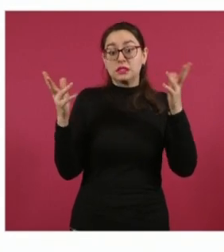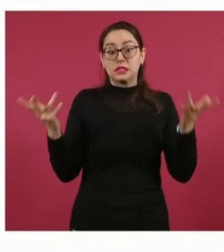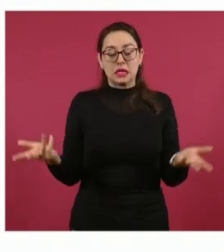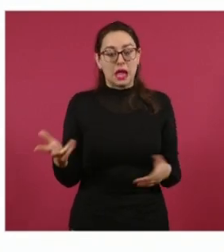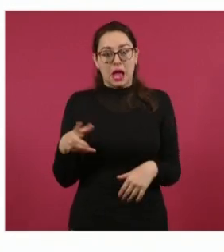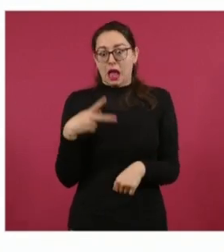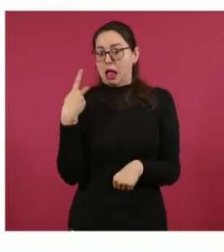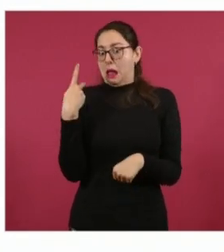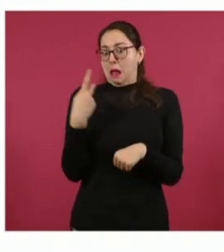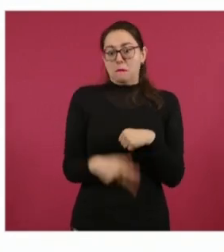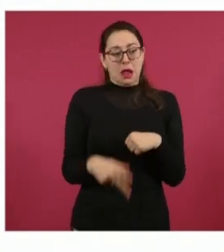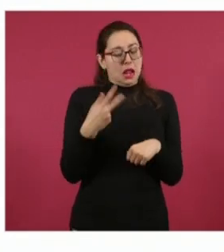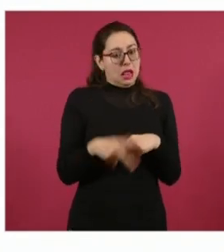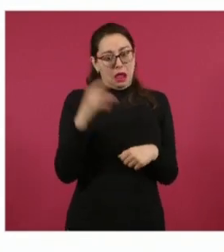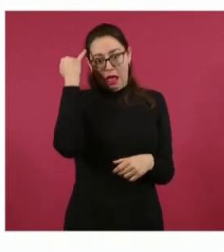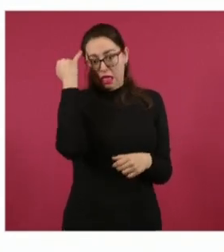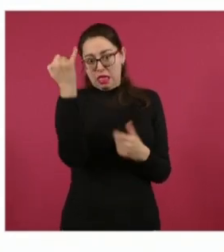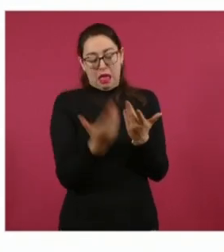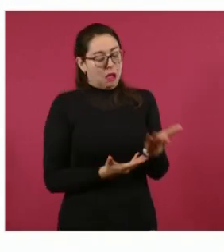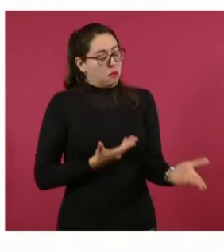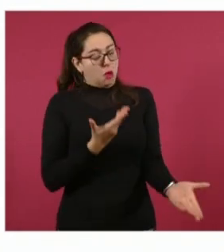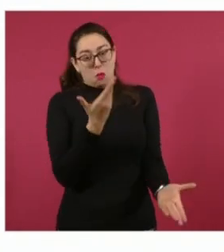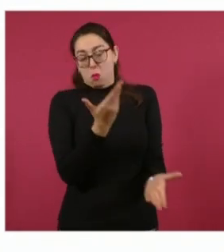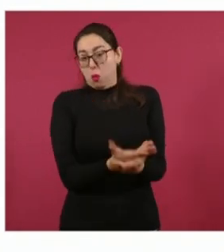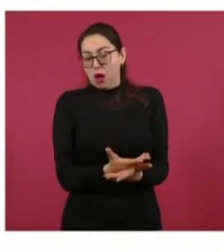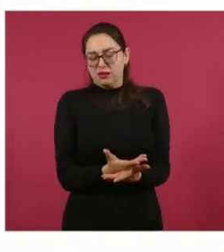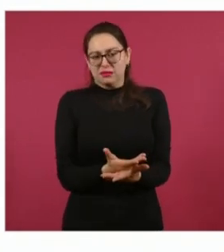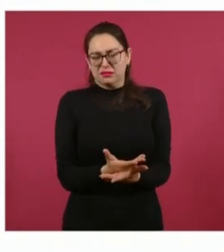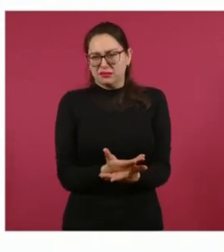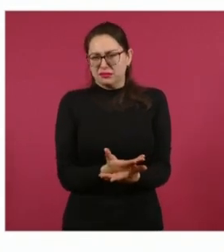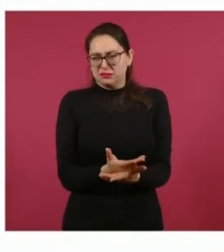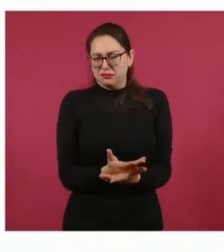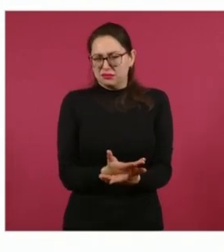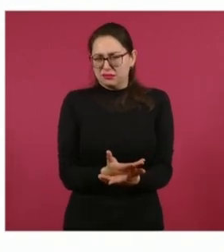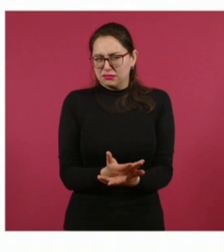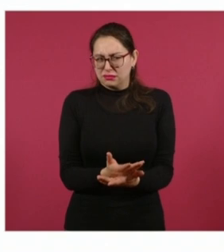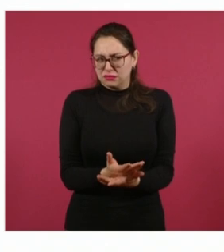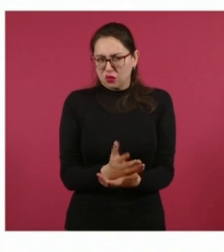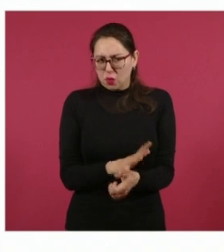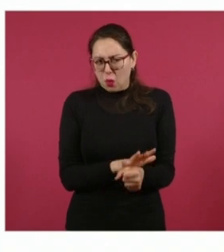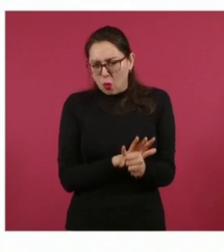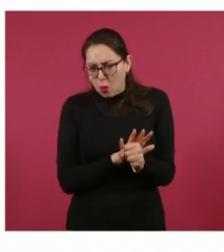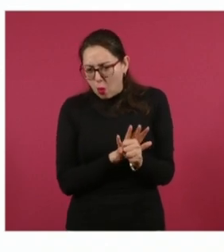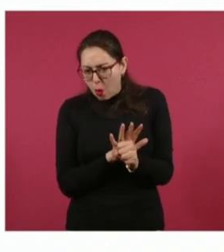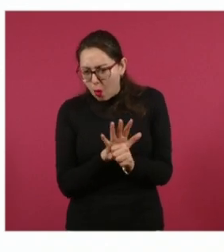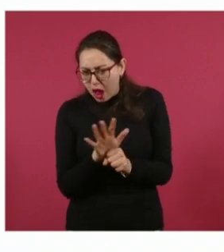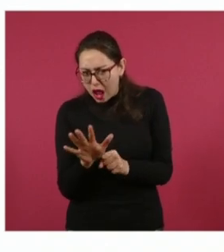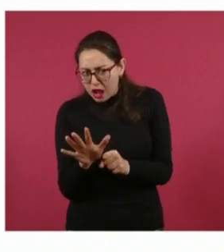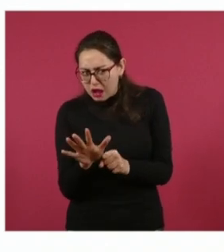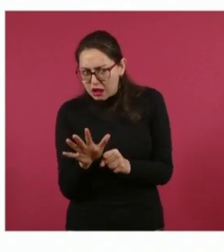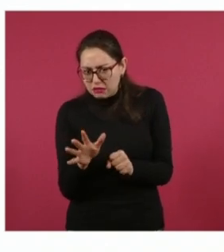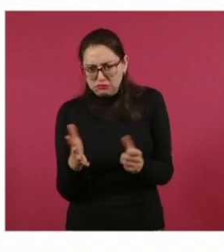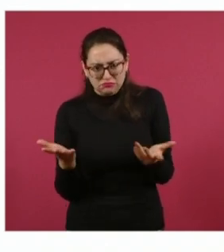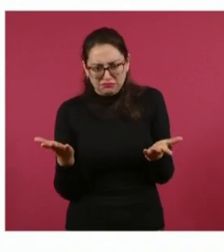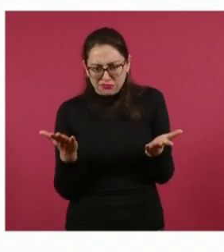es un peligro esta iniciativa, la cual no existe. Como supuesta prueba,